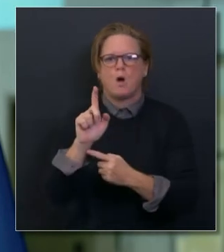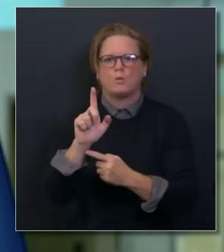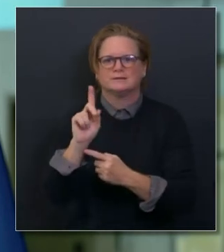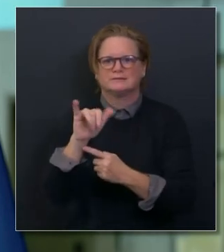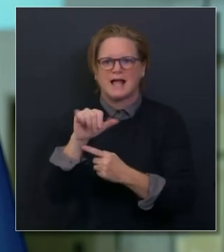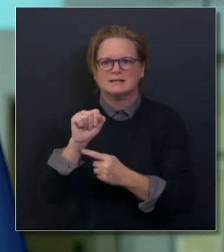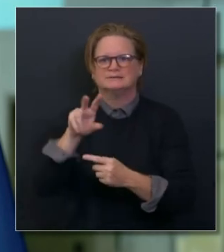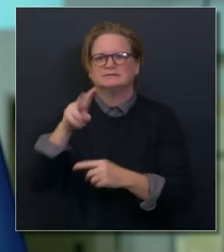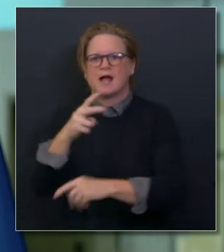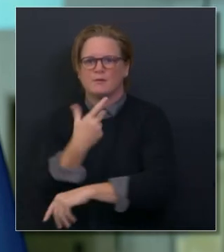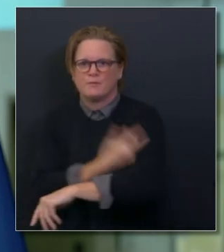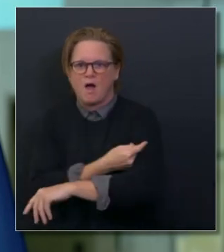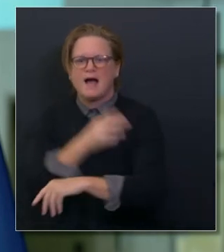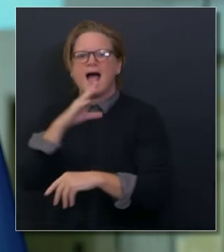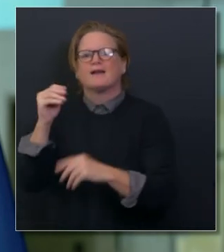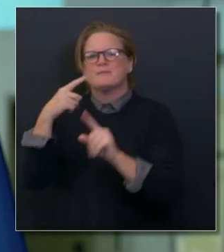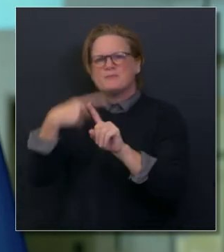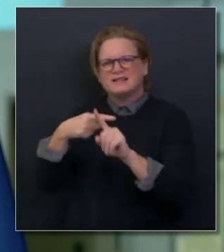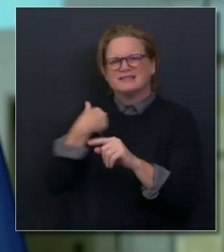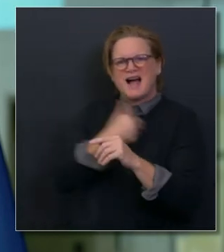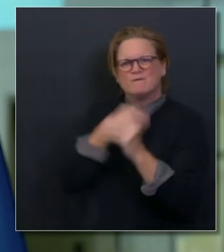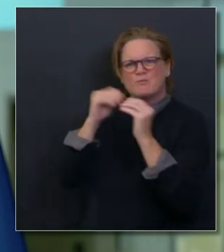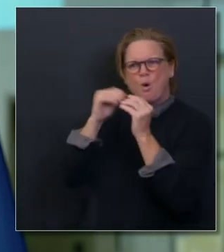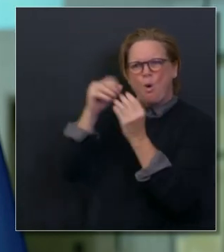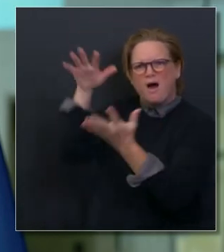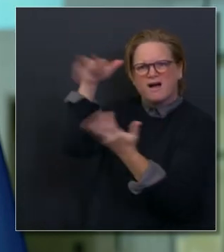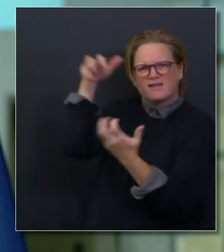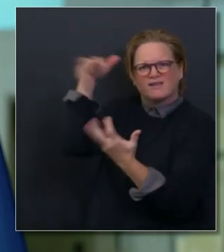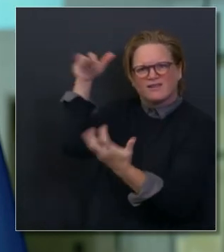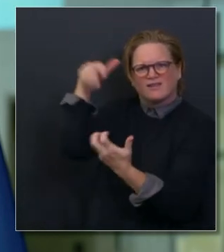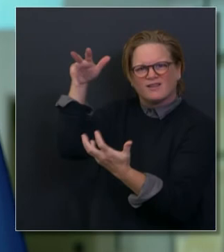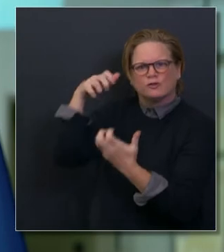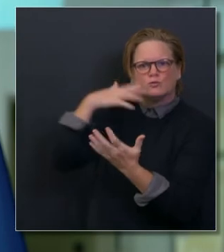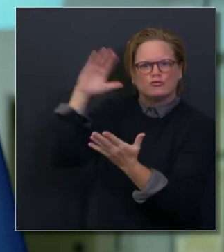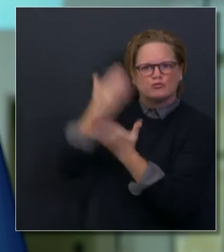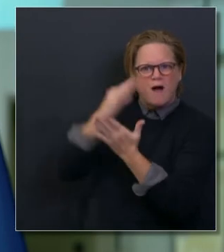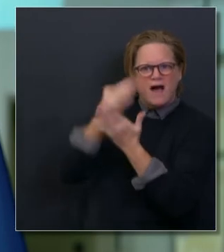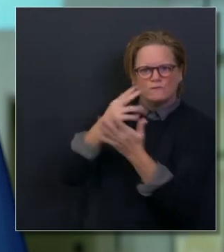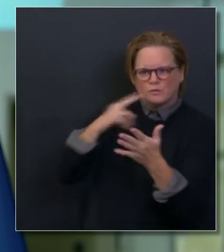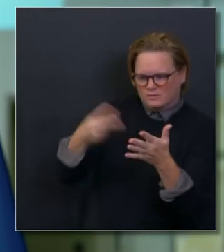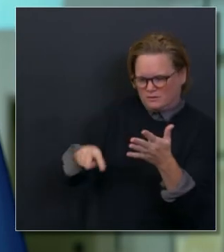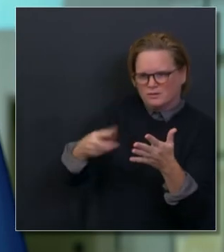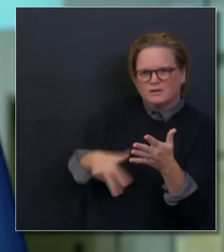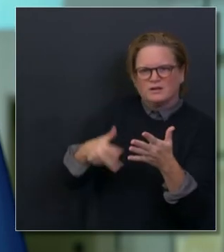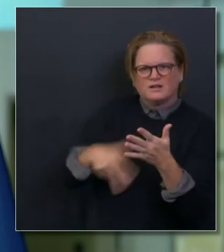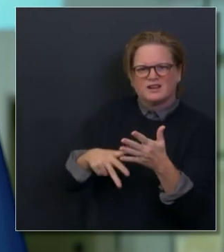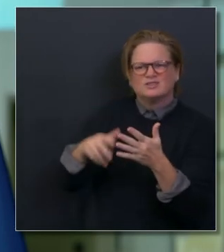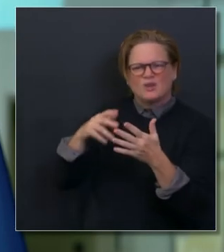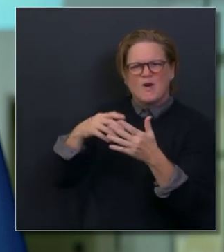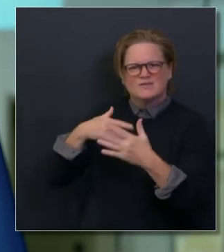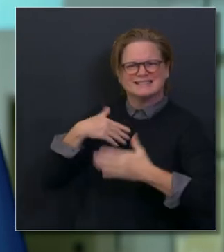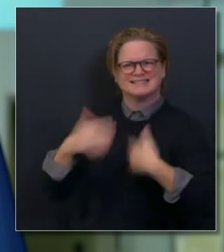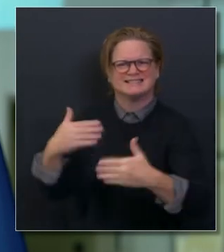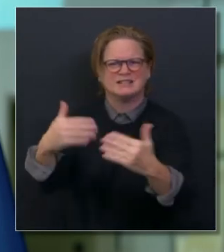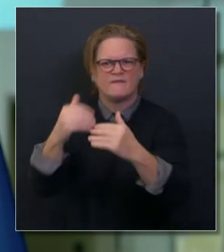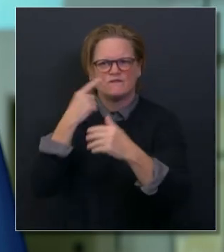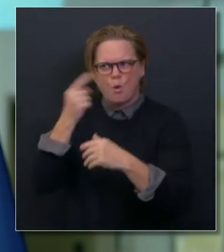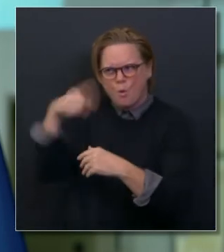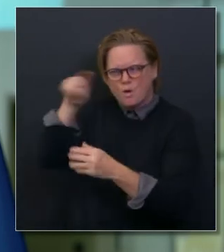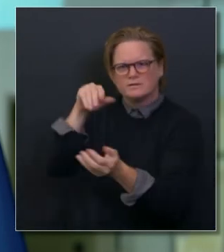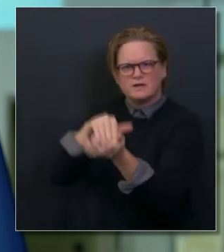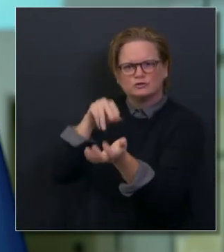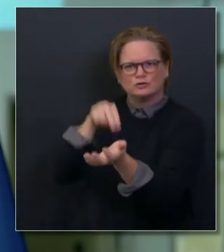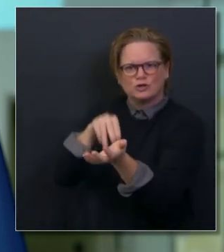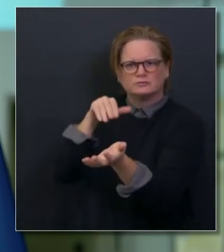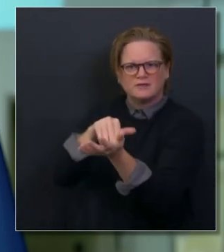vacunas llegando y esperamos tener 2 millones para finales del mes. Esto comenzará a tener su impacto con la primera